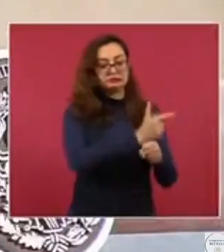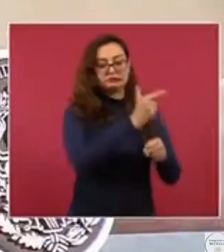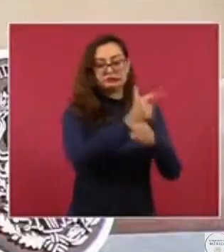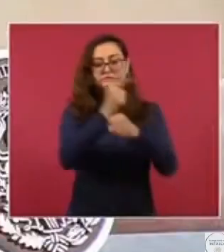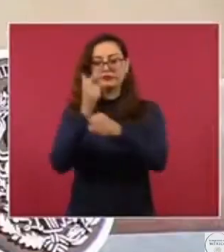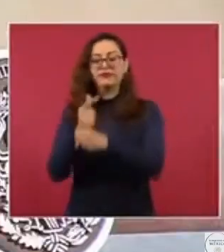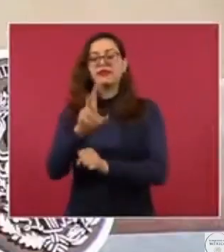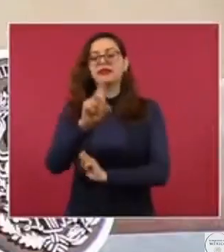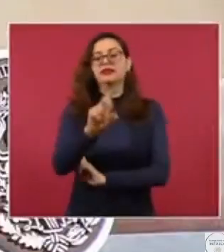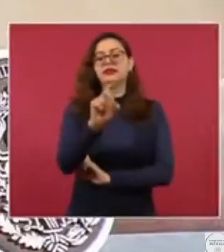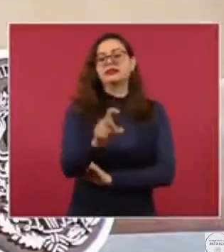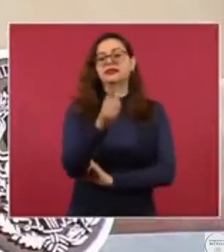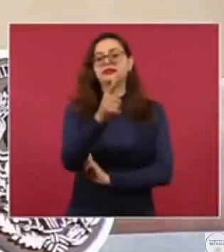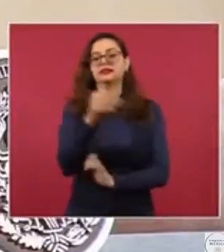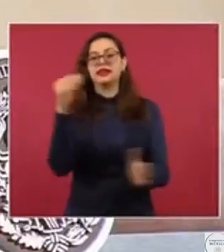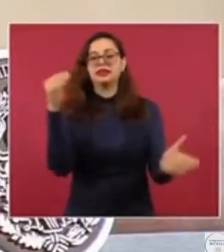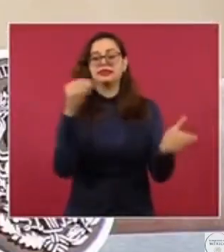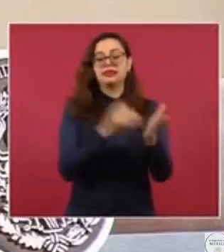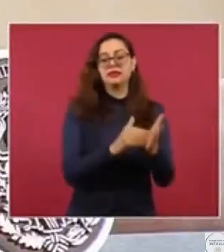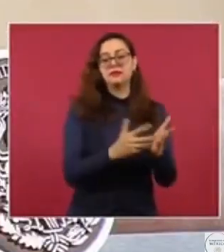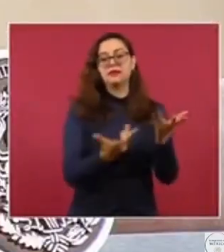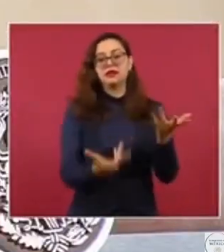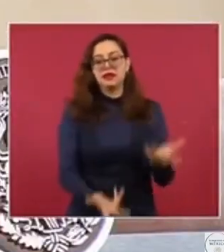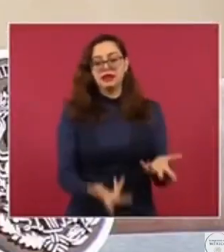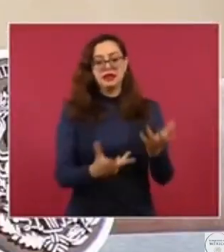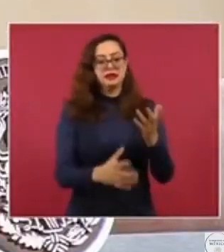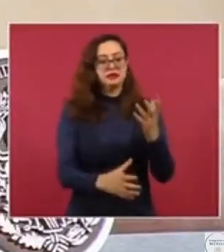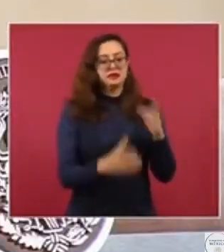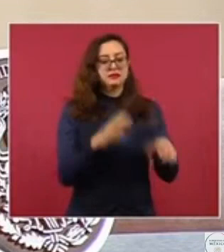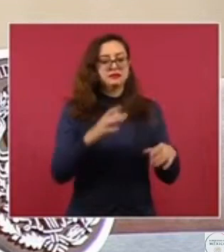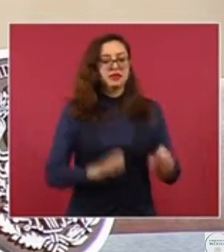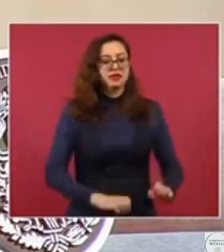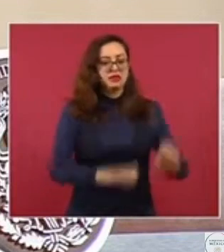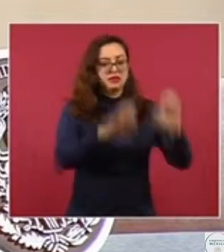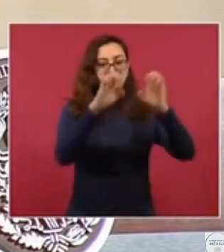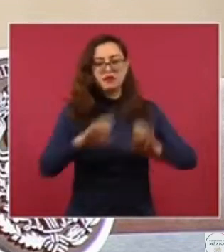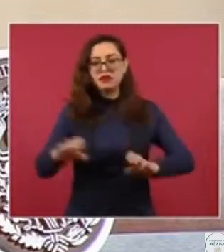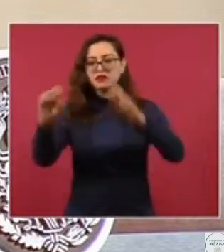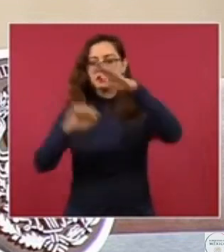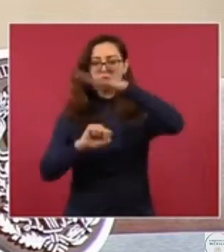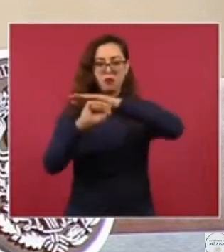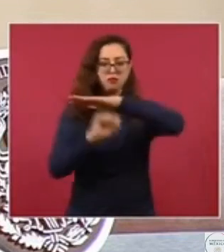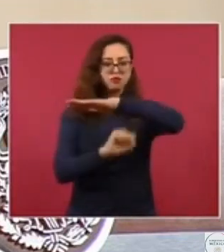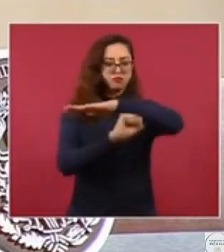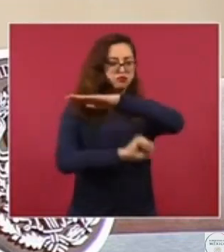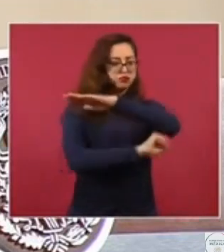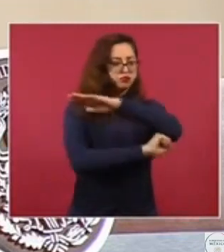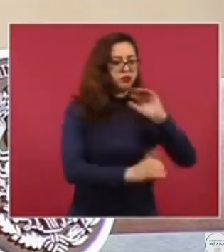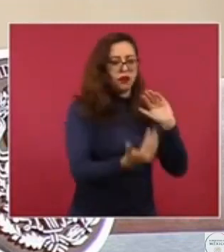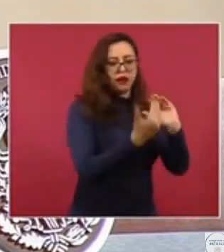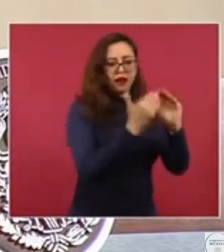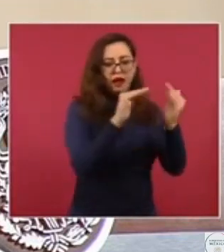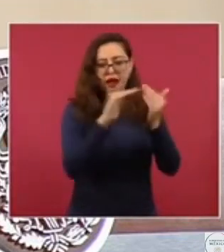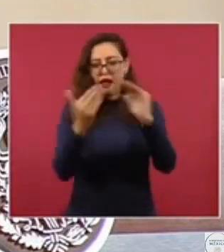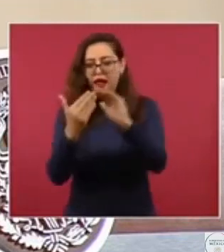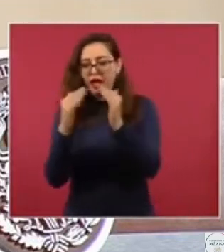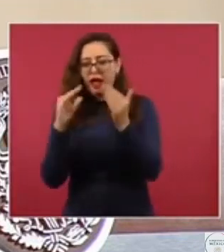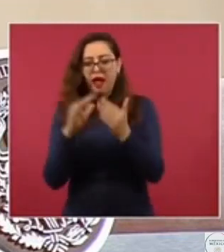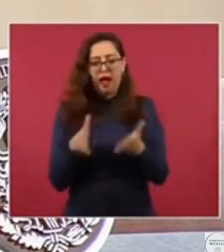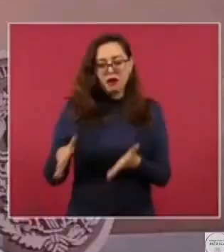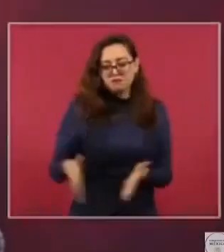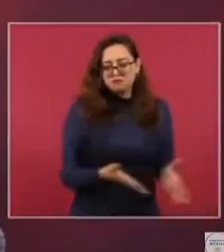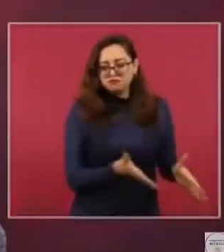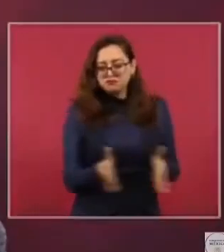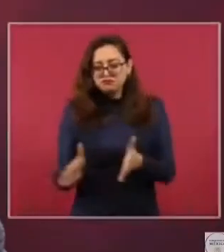311 bienes inmuebles que abarcan desde cimentaciones de áreas residenciales, albarradas,